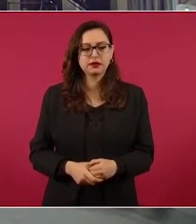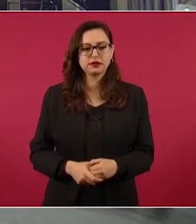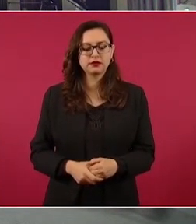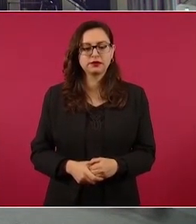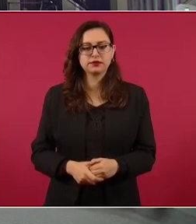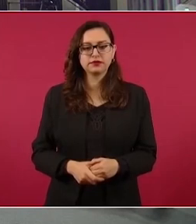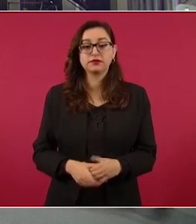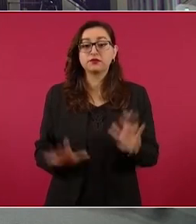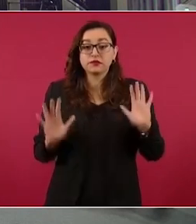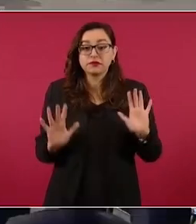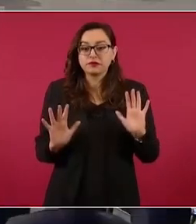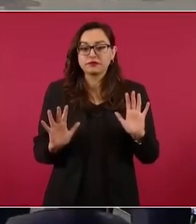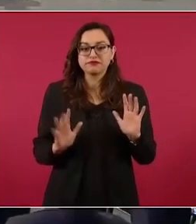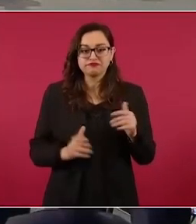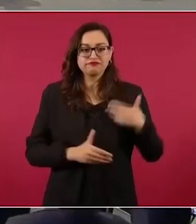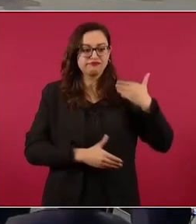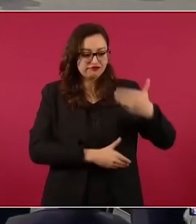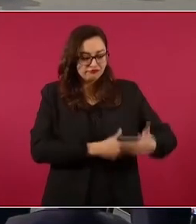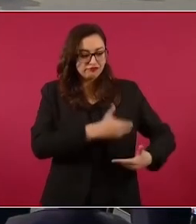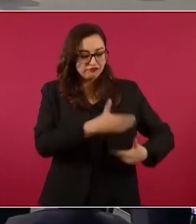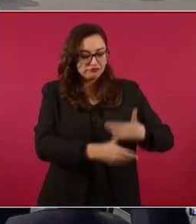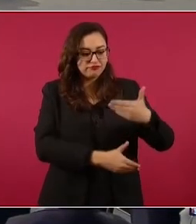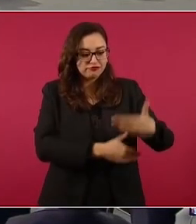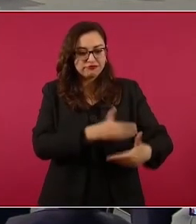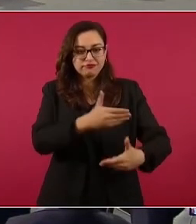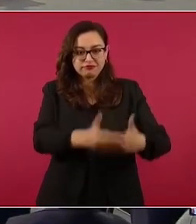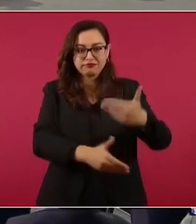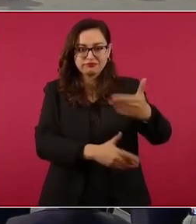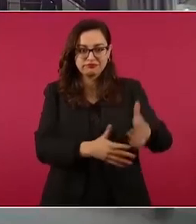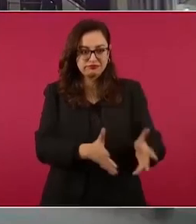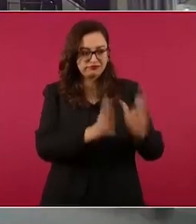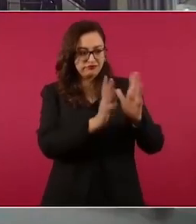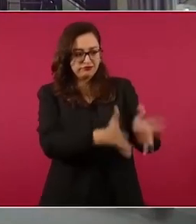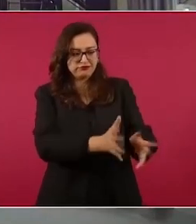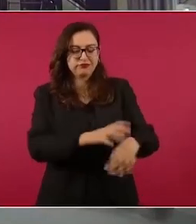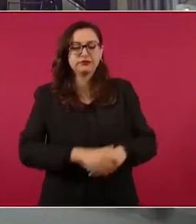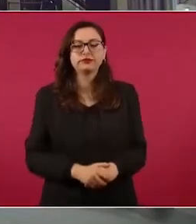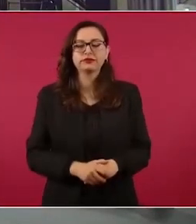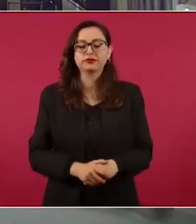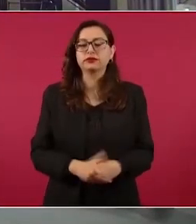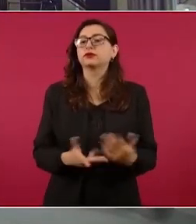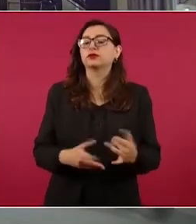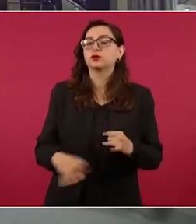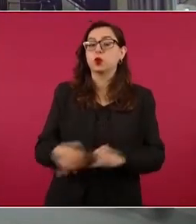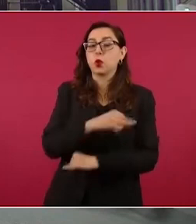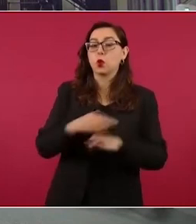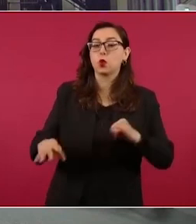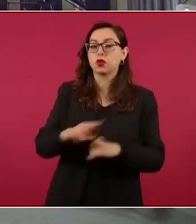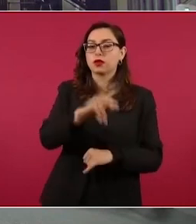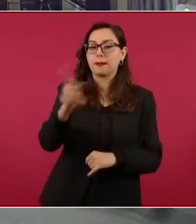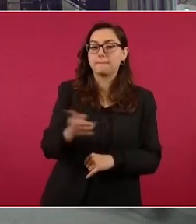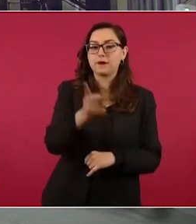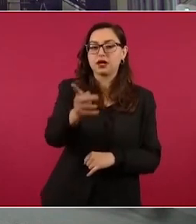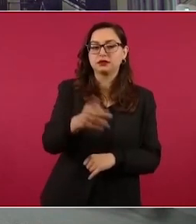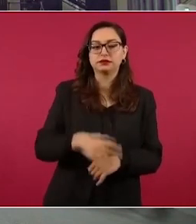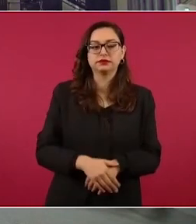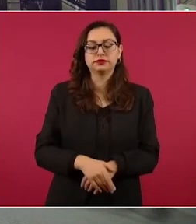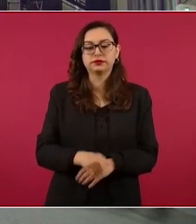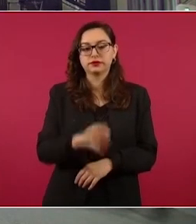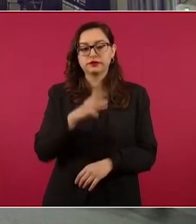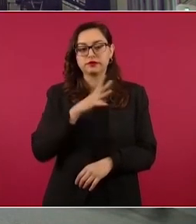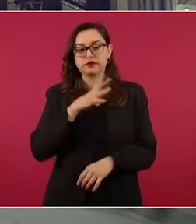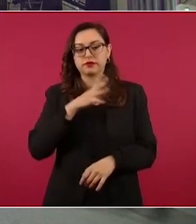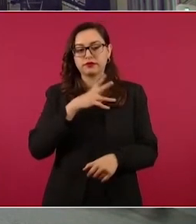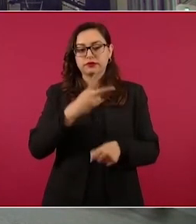En fin, ya va caminando. Presidente, ya para finalizar, ahorita que está, aprovechando que está el subsecretario de